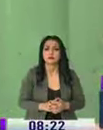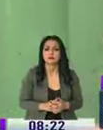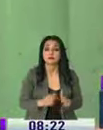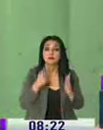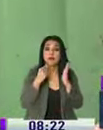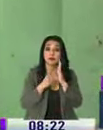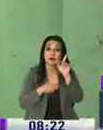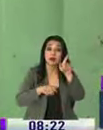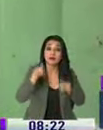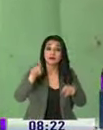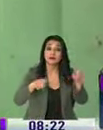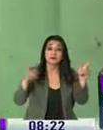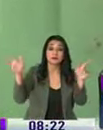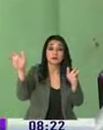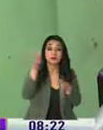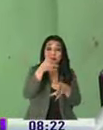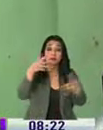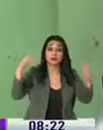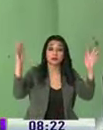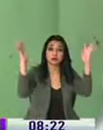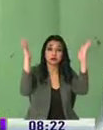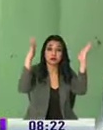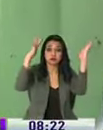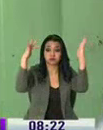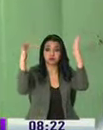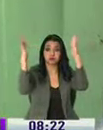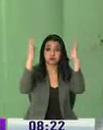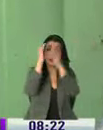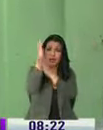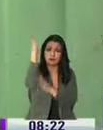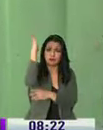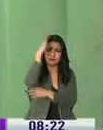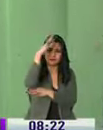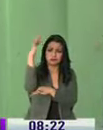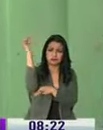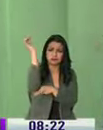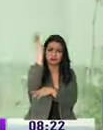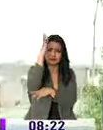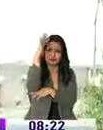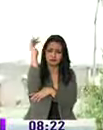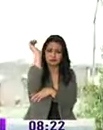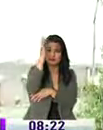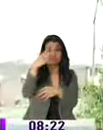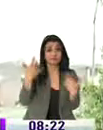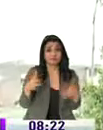hace mucho viento y entonces de pronto se cae encima de los alambres.